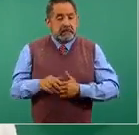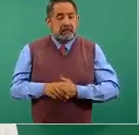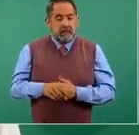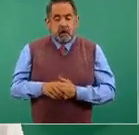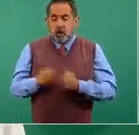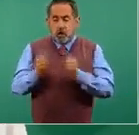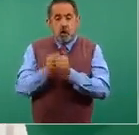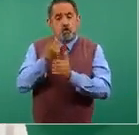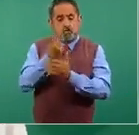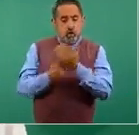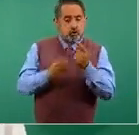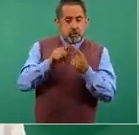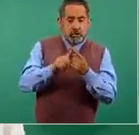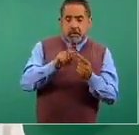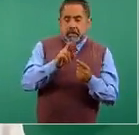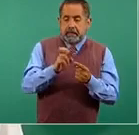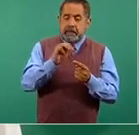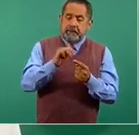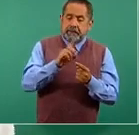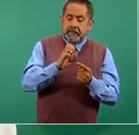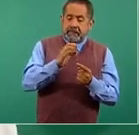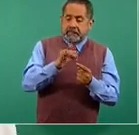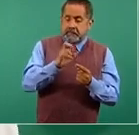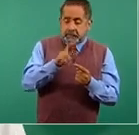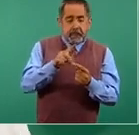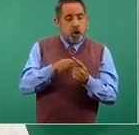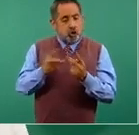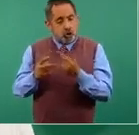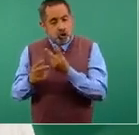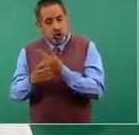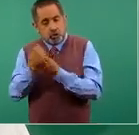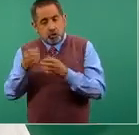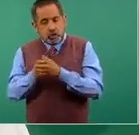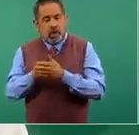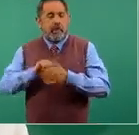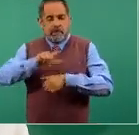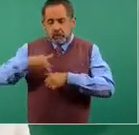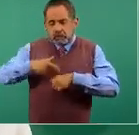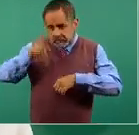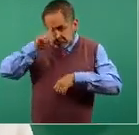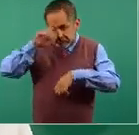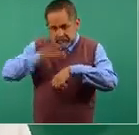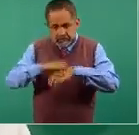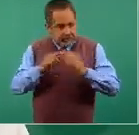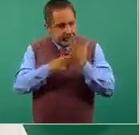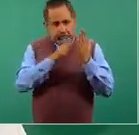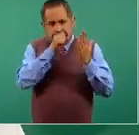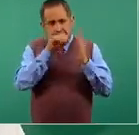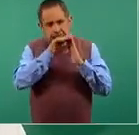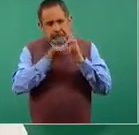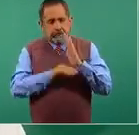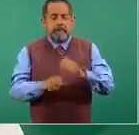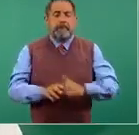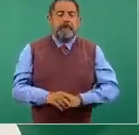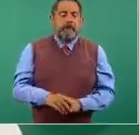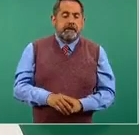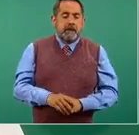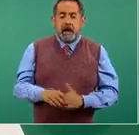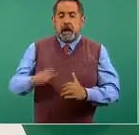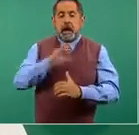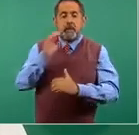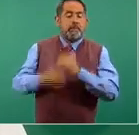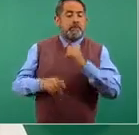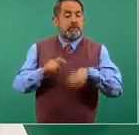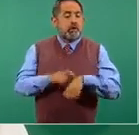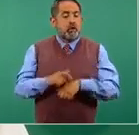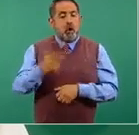en combinación con Remdesivir en un esquema recomendado. Ya veremos cuáles las indicaciones formales. Aquí terminamos, son las